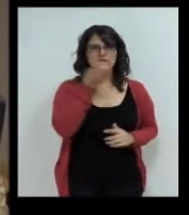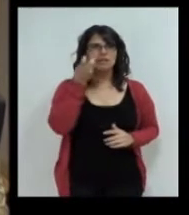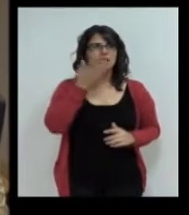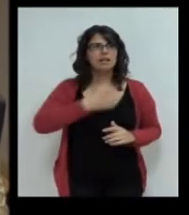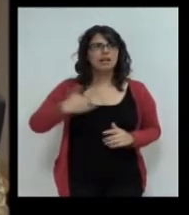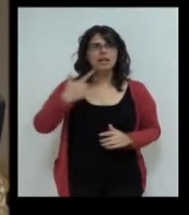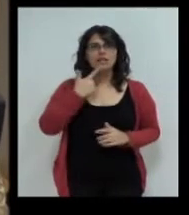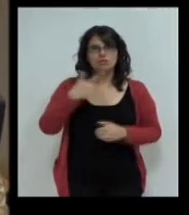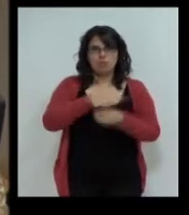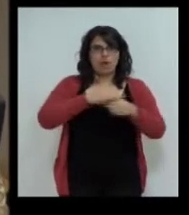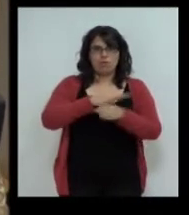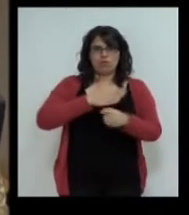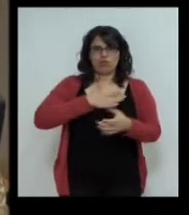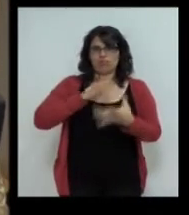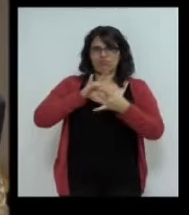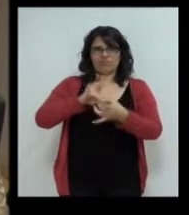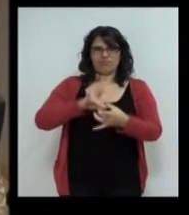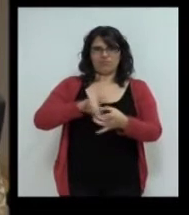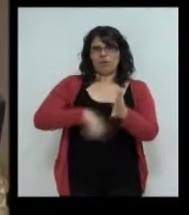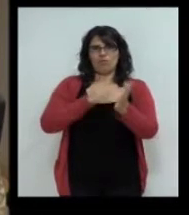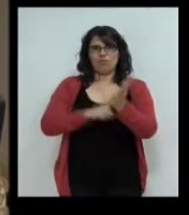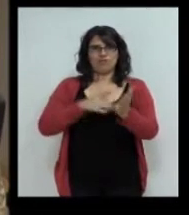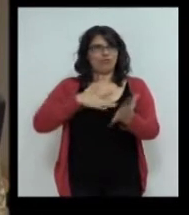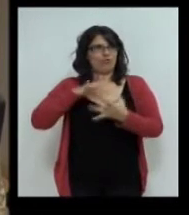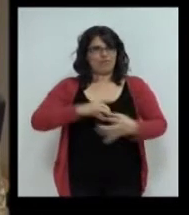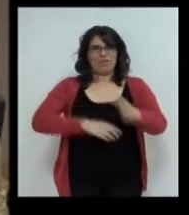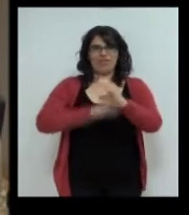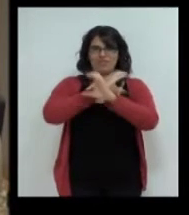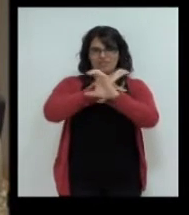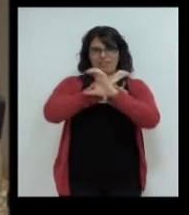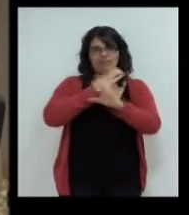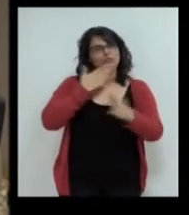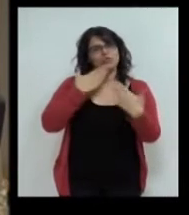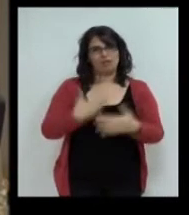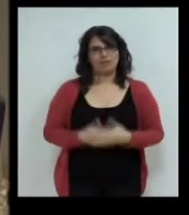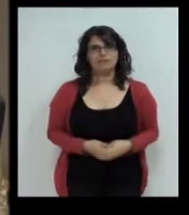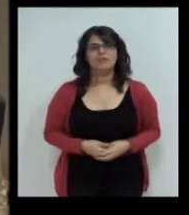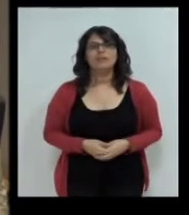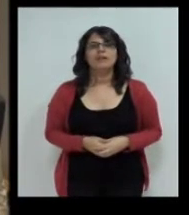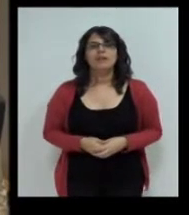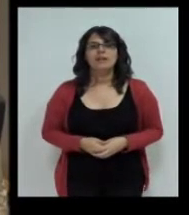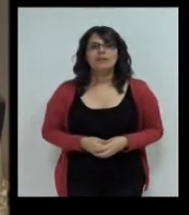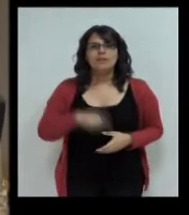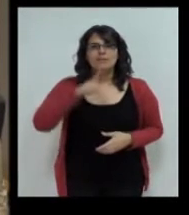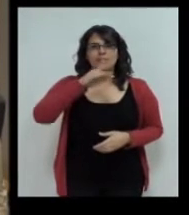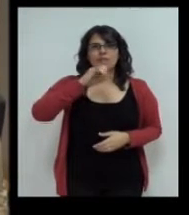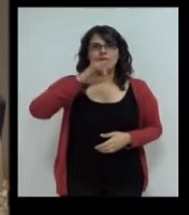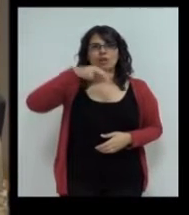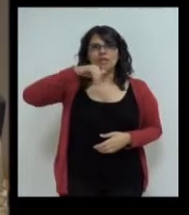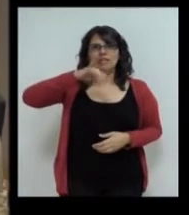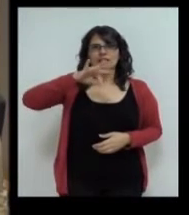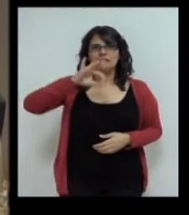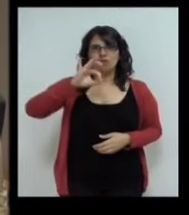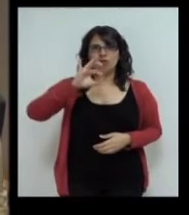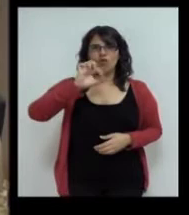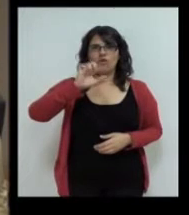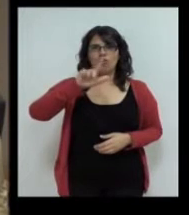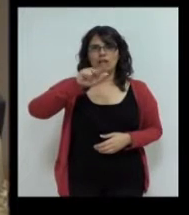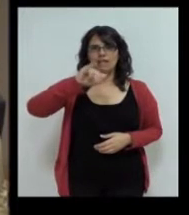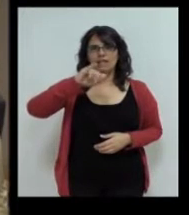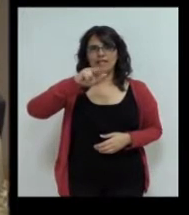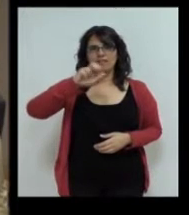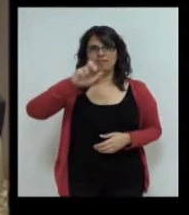toca de lleno por todos lados. Así que de verdad que muchas gracias. Y Dionisio Oliver, que no por